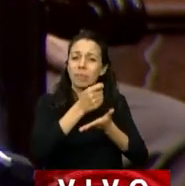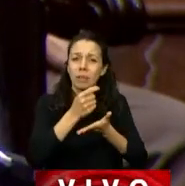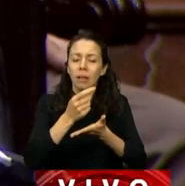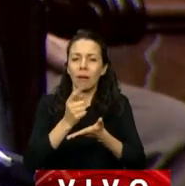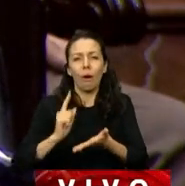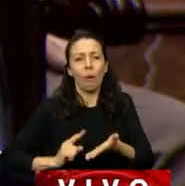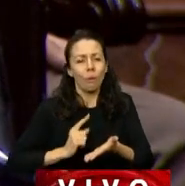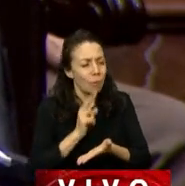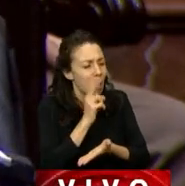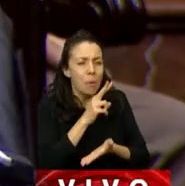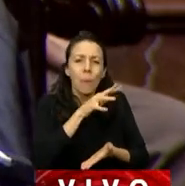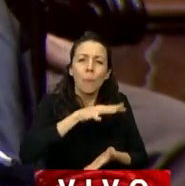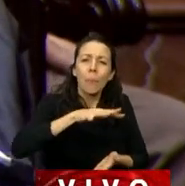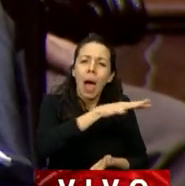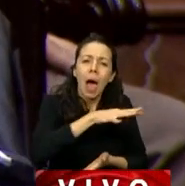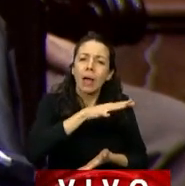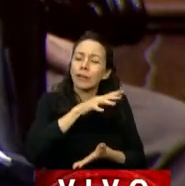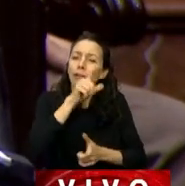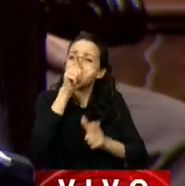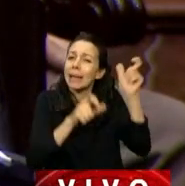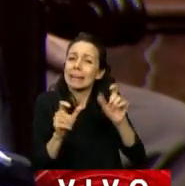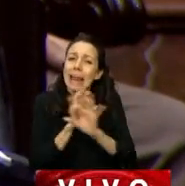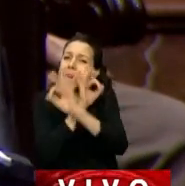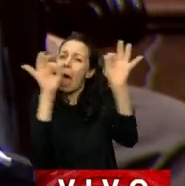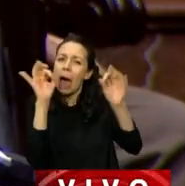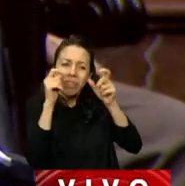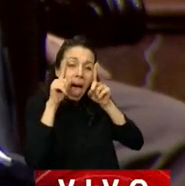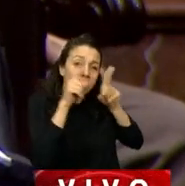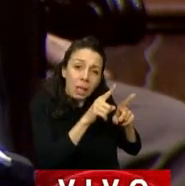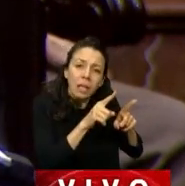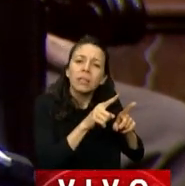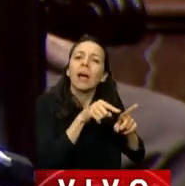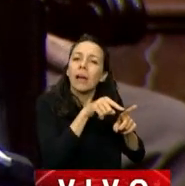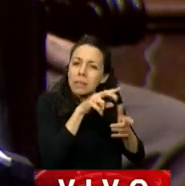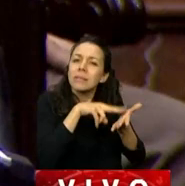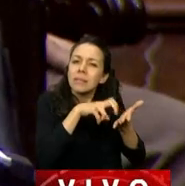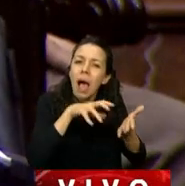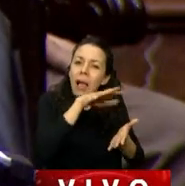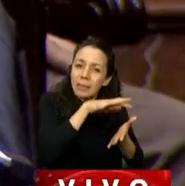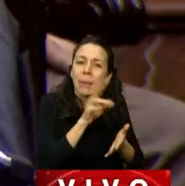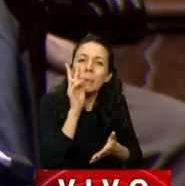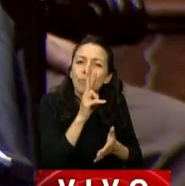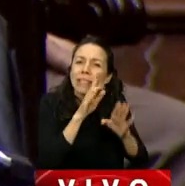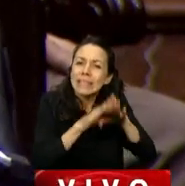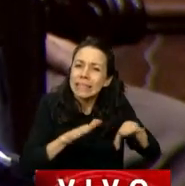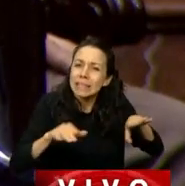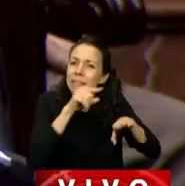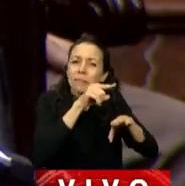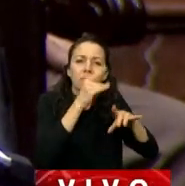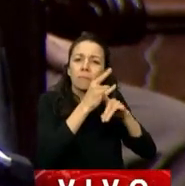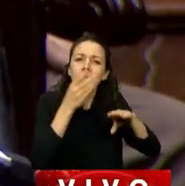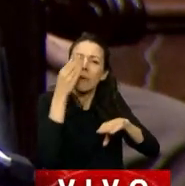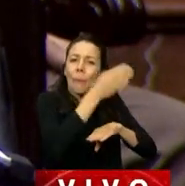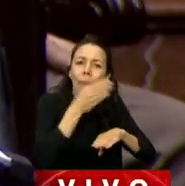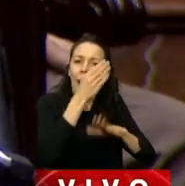olvidados de toda la provincia de Salta están las chicas y chicos en las bibliotecas populares, y